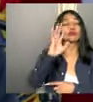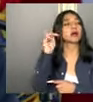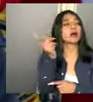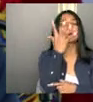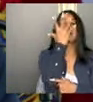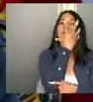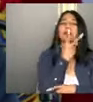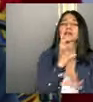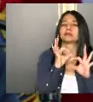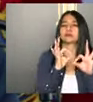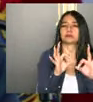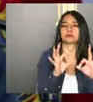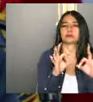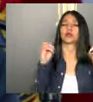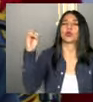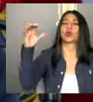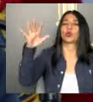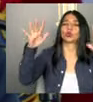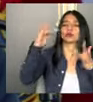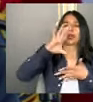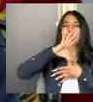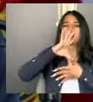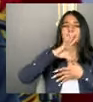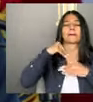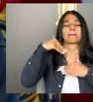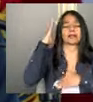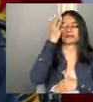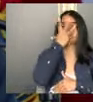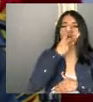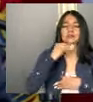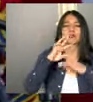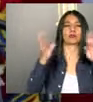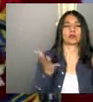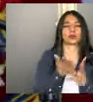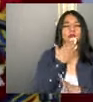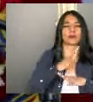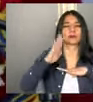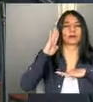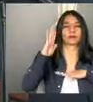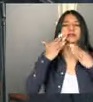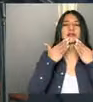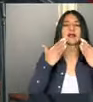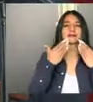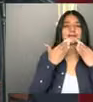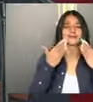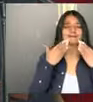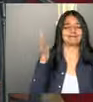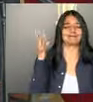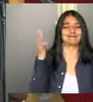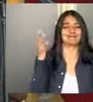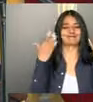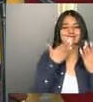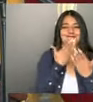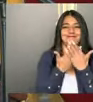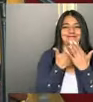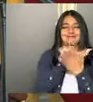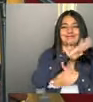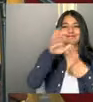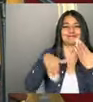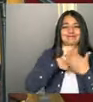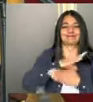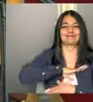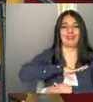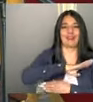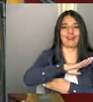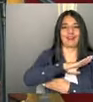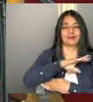que siempre ha sido. Luz de América, la ciudad más linda del mundo. Ese es mi compromiso. Muchas gracias. Muy amable. Gracias a las autoridades. El alcalde electo